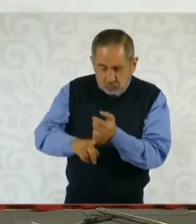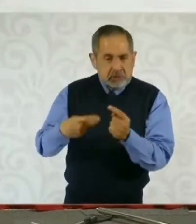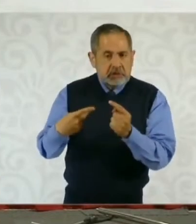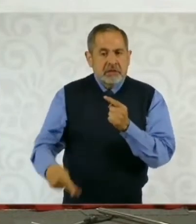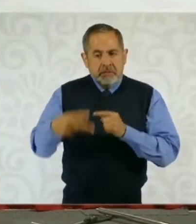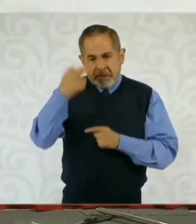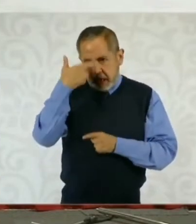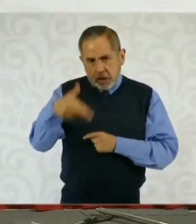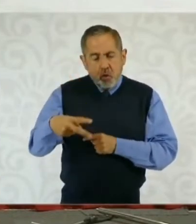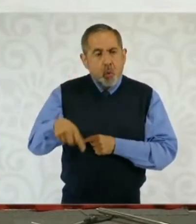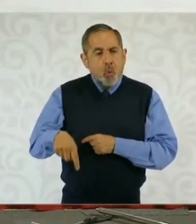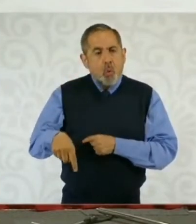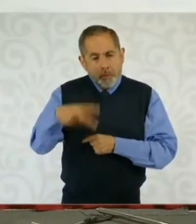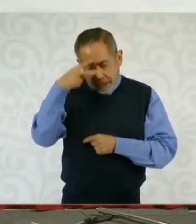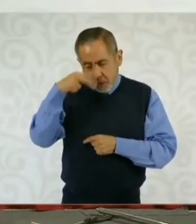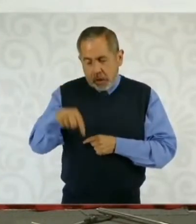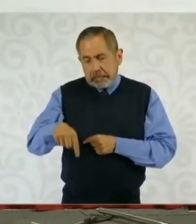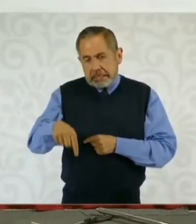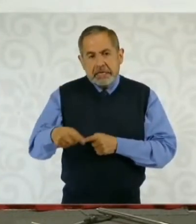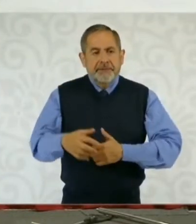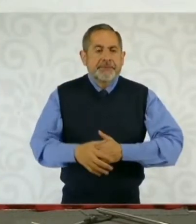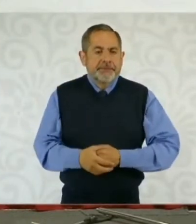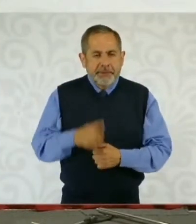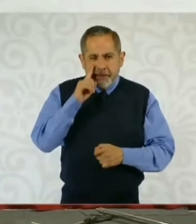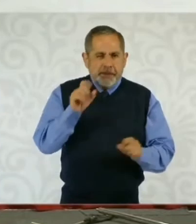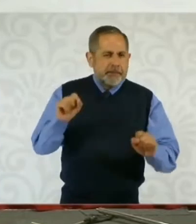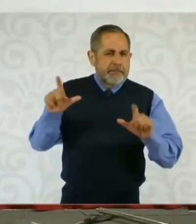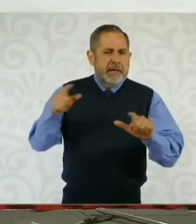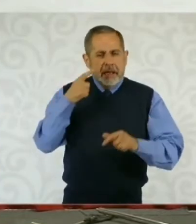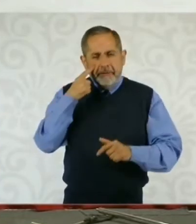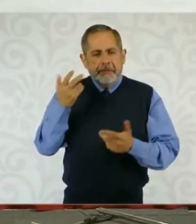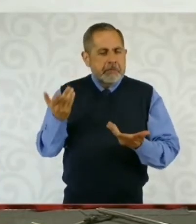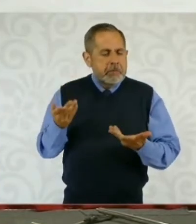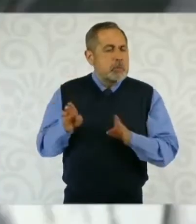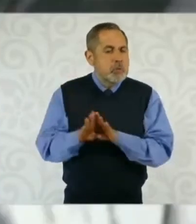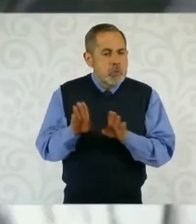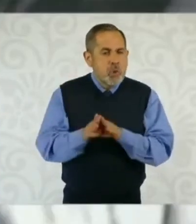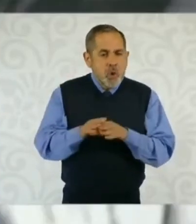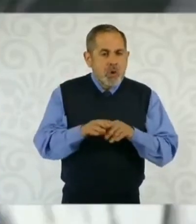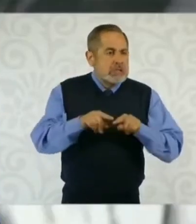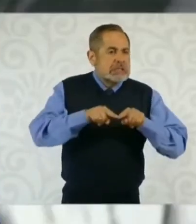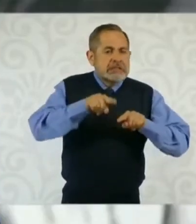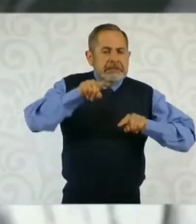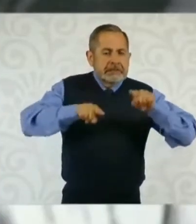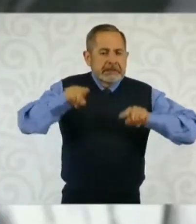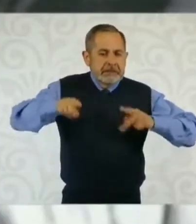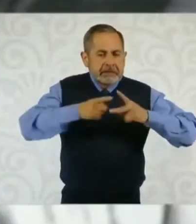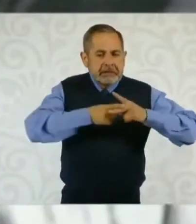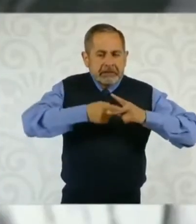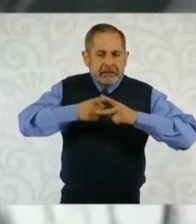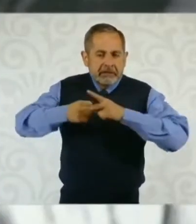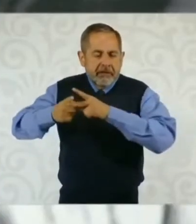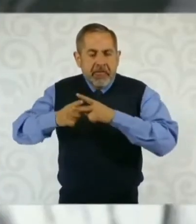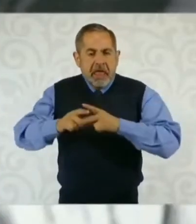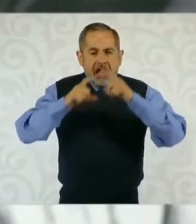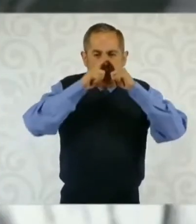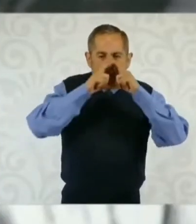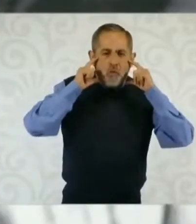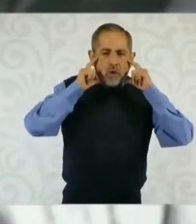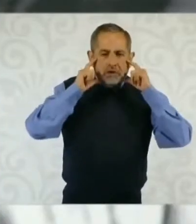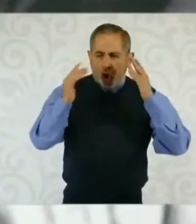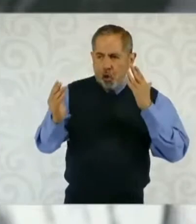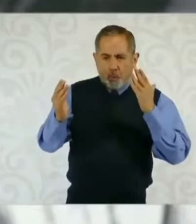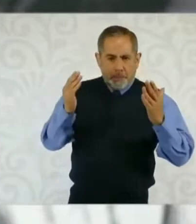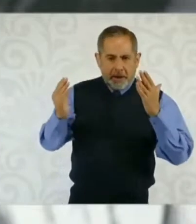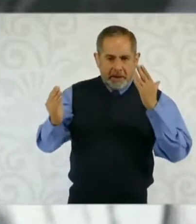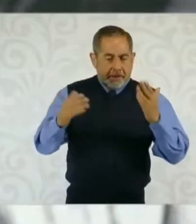siguiente diapositiva, les muestro cómo se ha comportado los casos de influenza